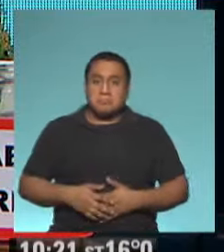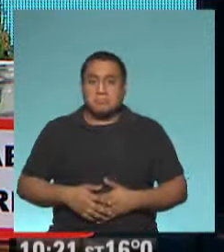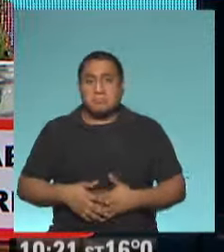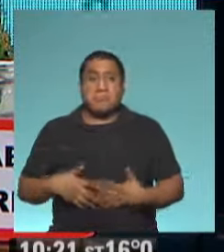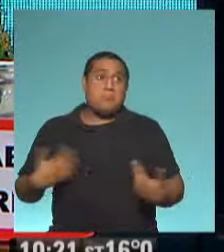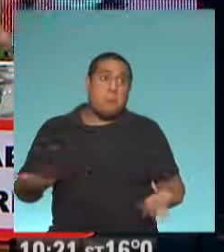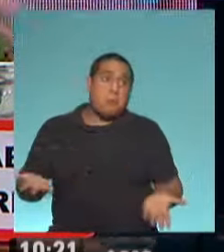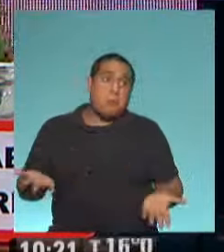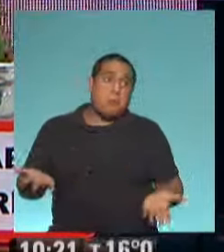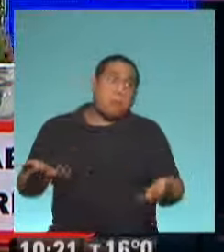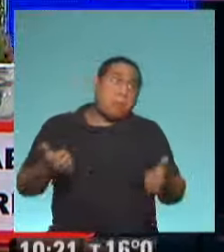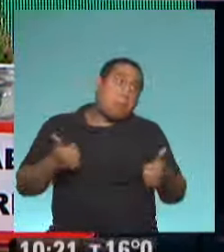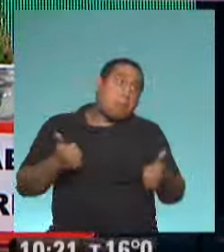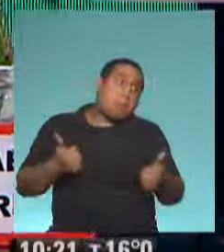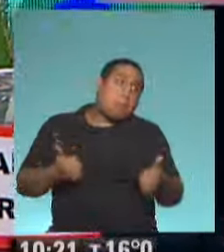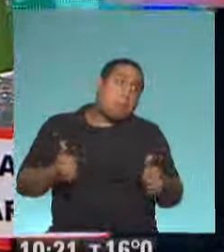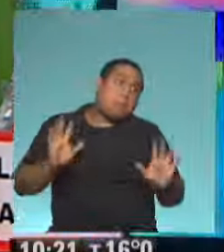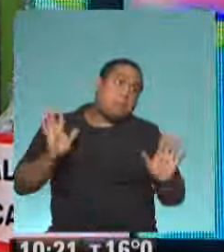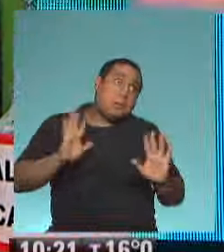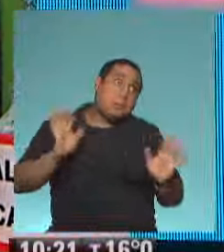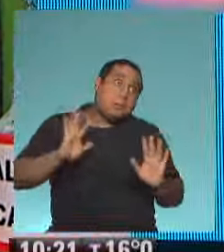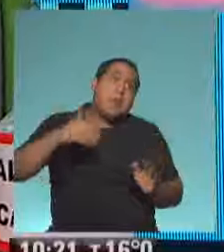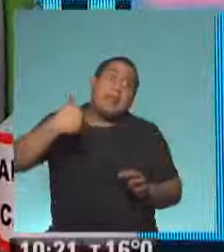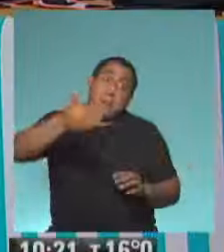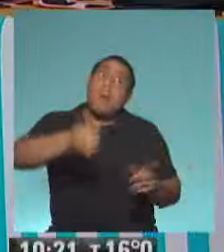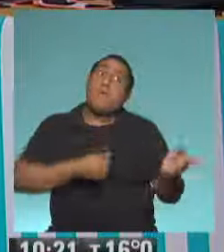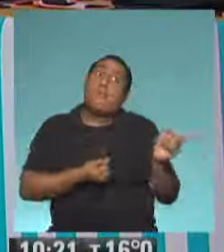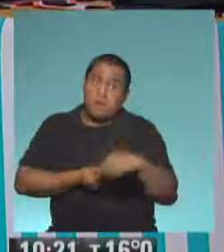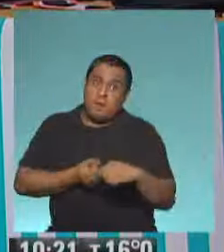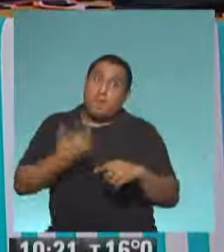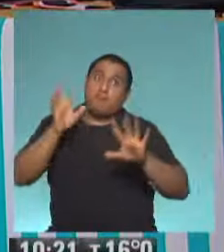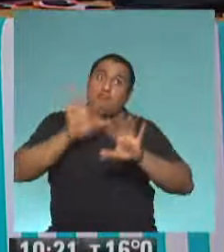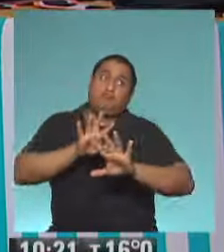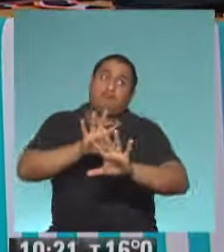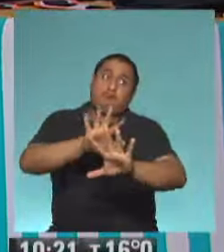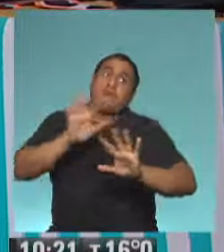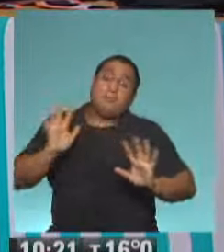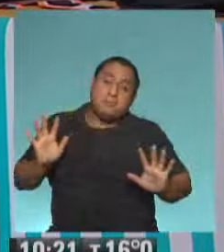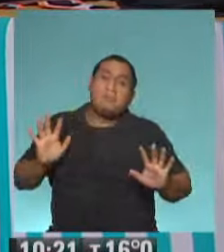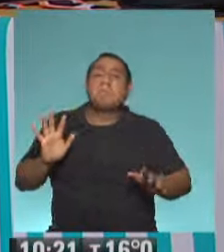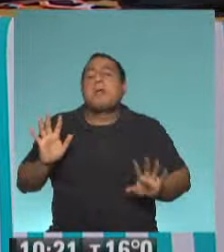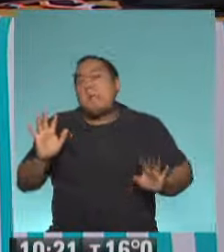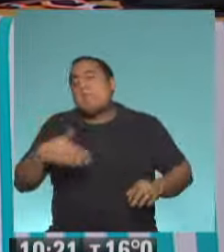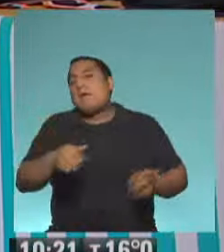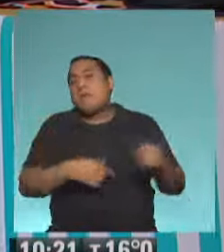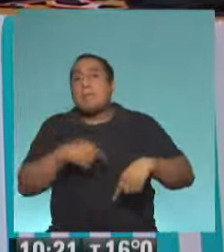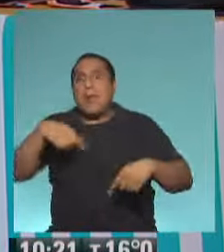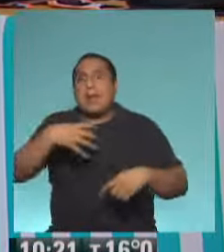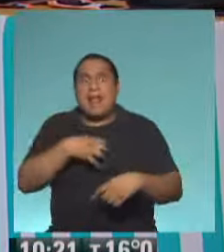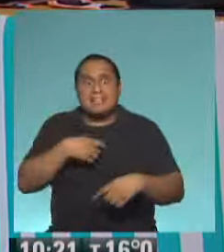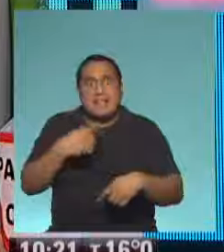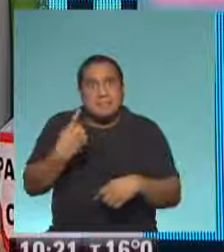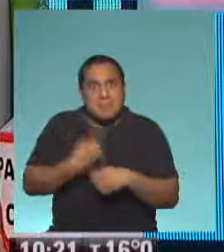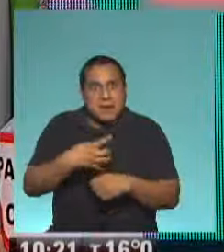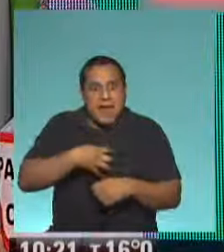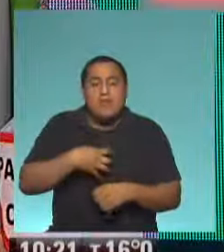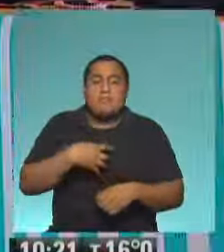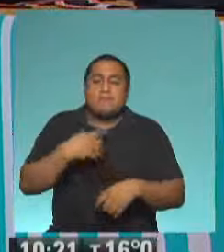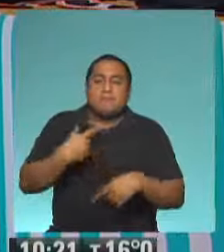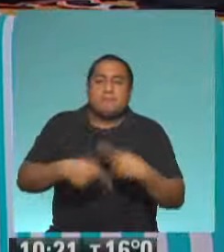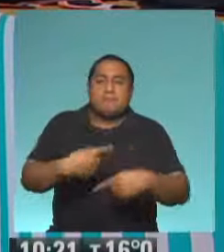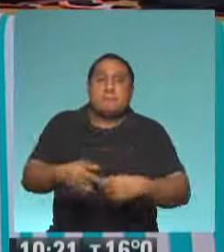Bueno, perfecto. Chao, vuelvan, que tenemos que desfilar. Van a volver, pero nosotros podemos seguir con la clase de primero. Seguimos. Ayer nos había